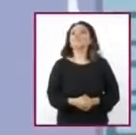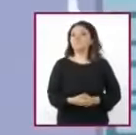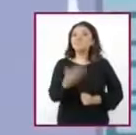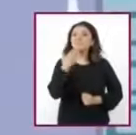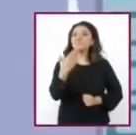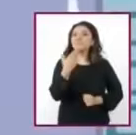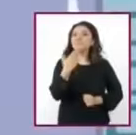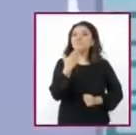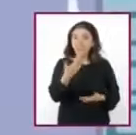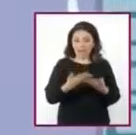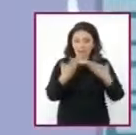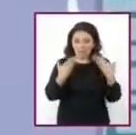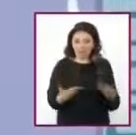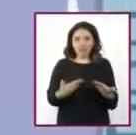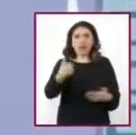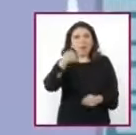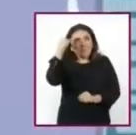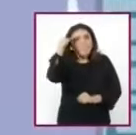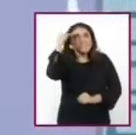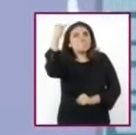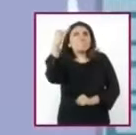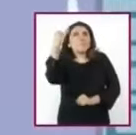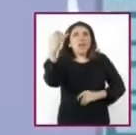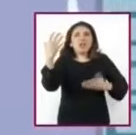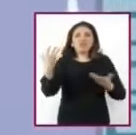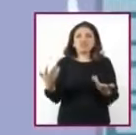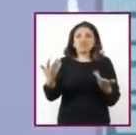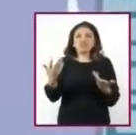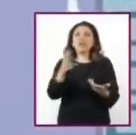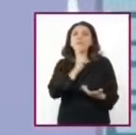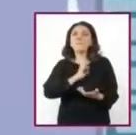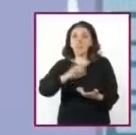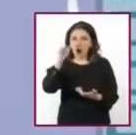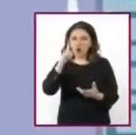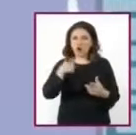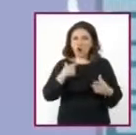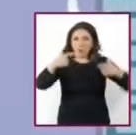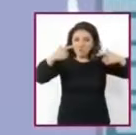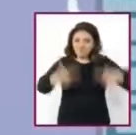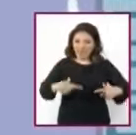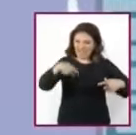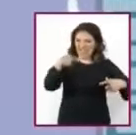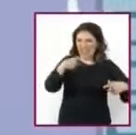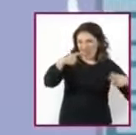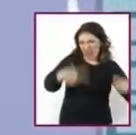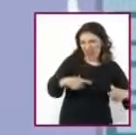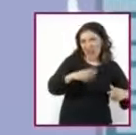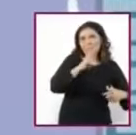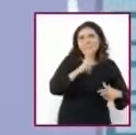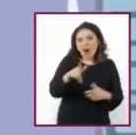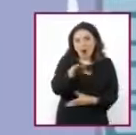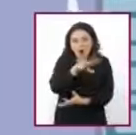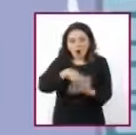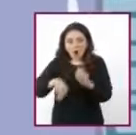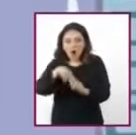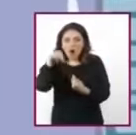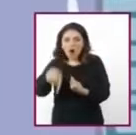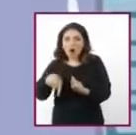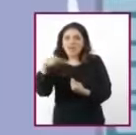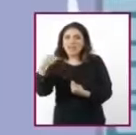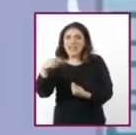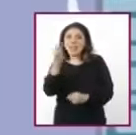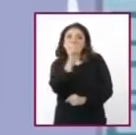Muy bien. Ahora se me ocurre que, en lugar de gráfica de pastel, podríamos